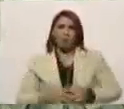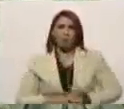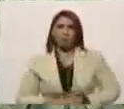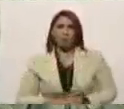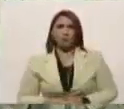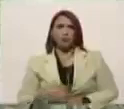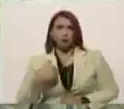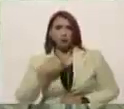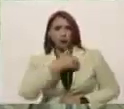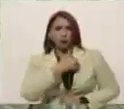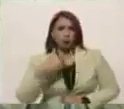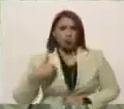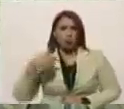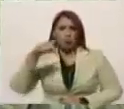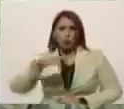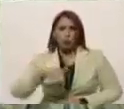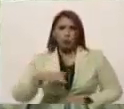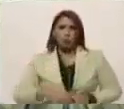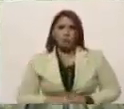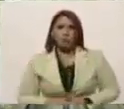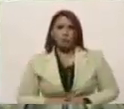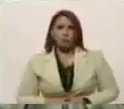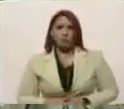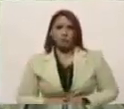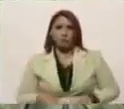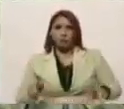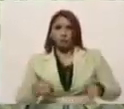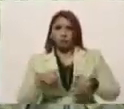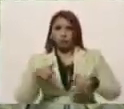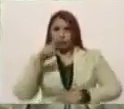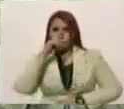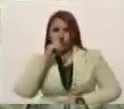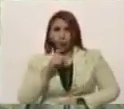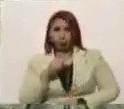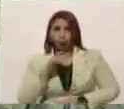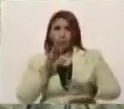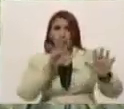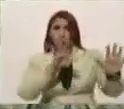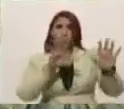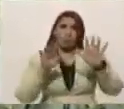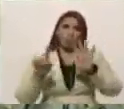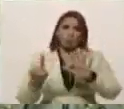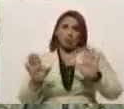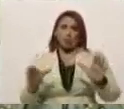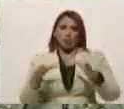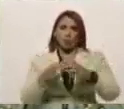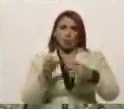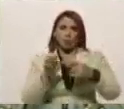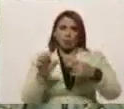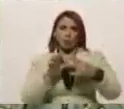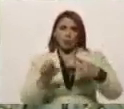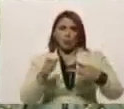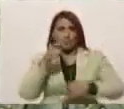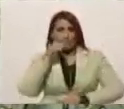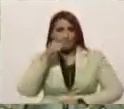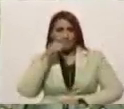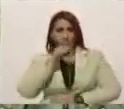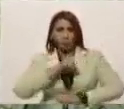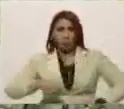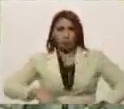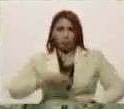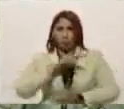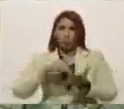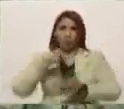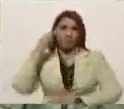Yo quiero hoy, en este aniversario 16 del Comando Estratégico Operacional de la